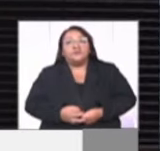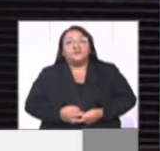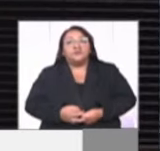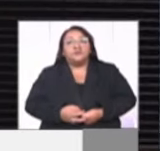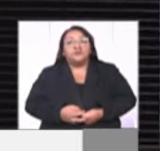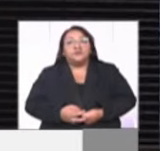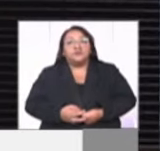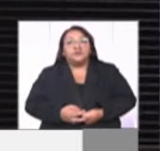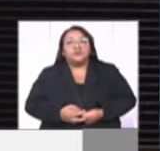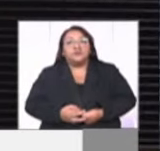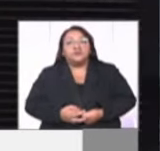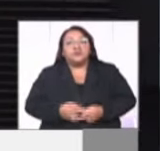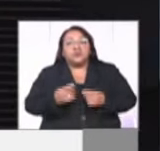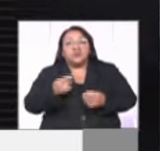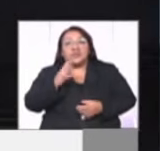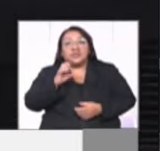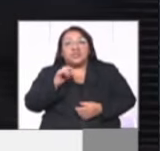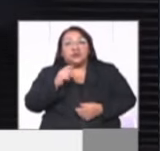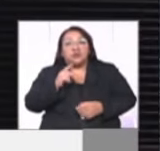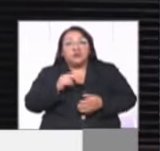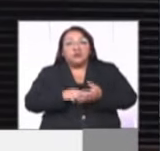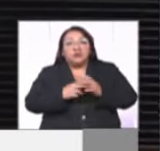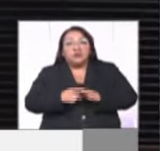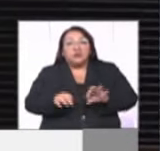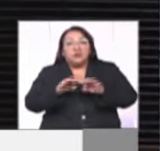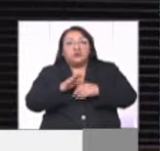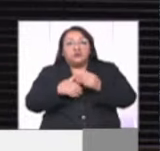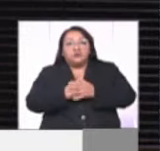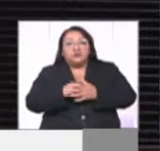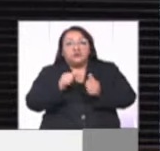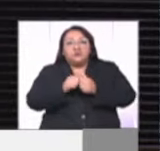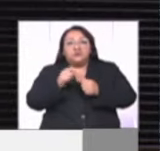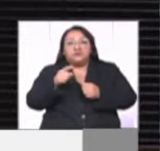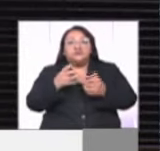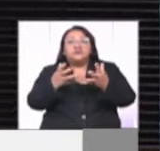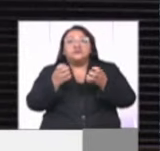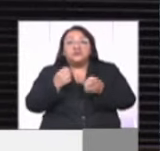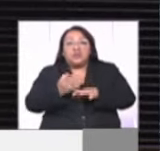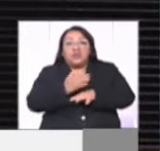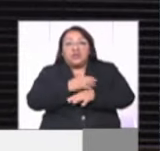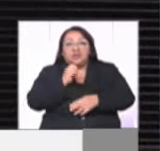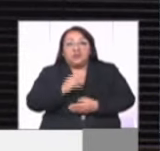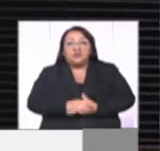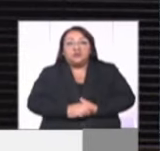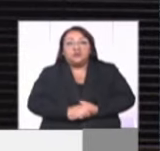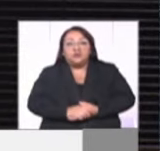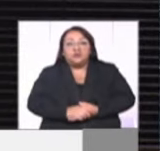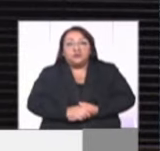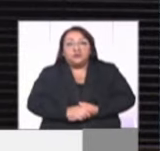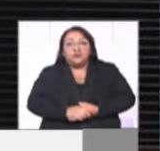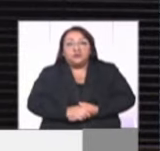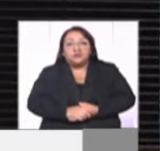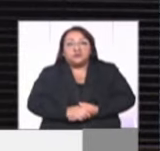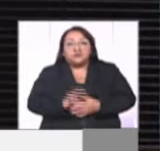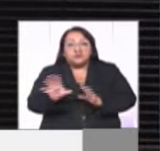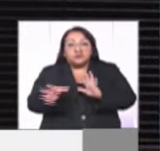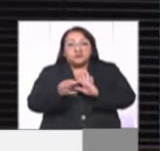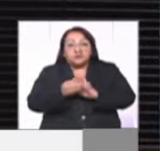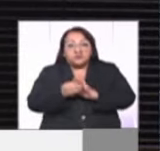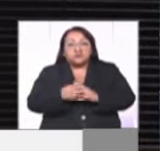esta censura está basada en la pretendida de adjudicar